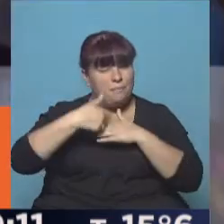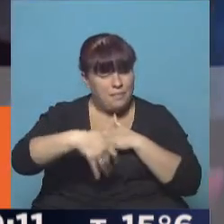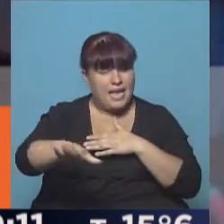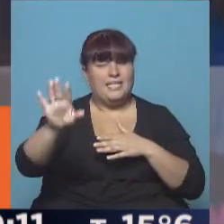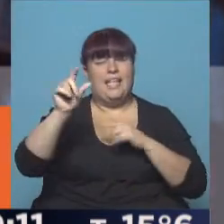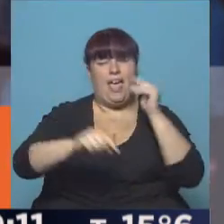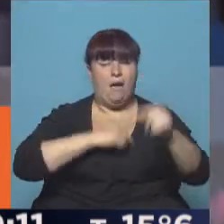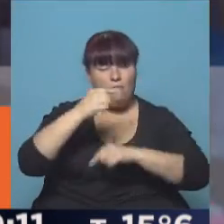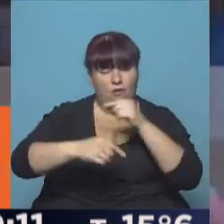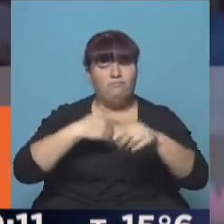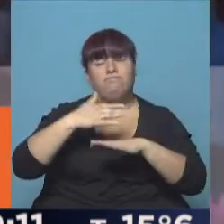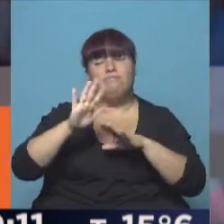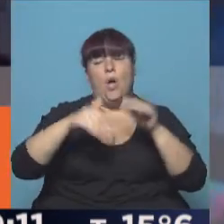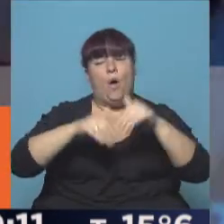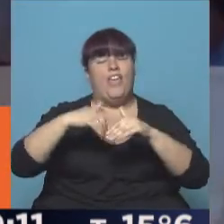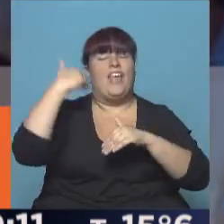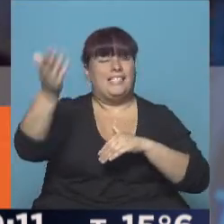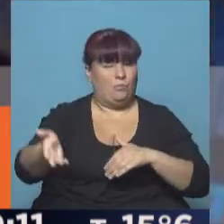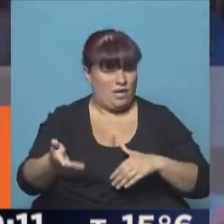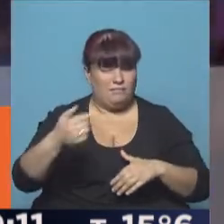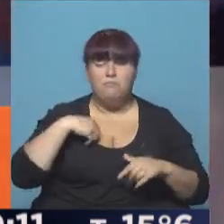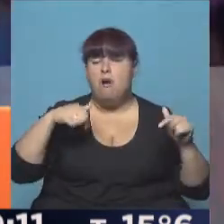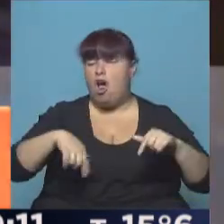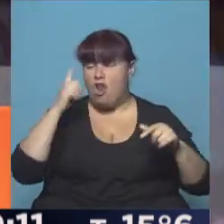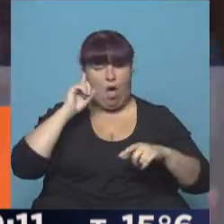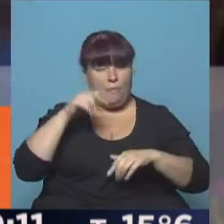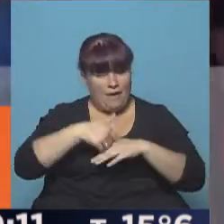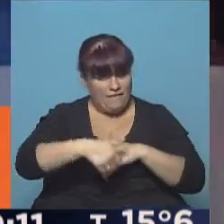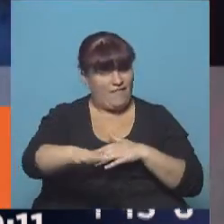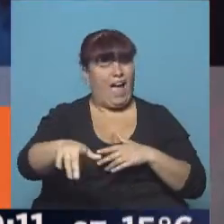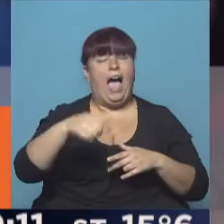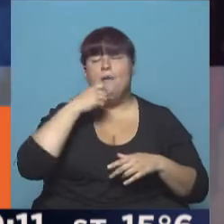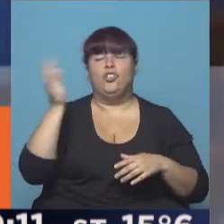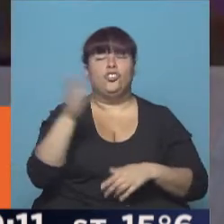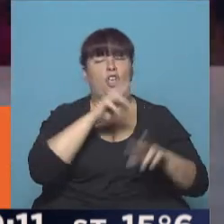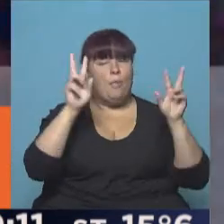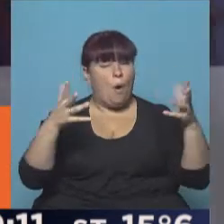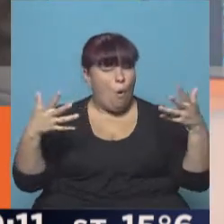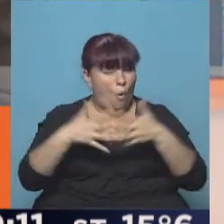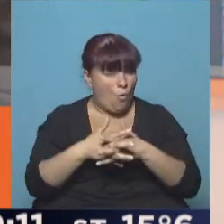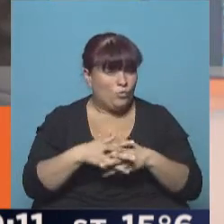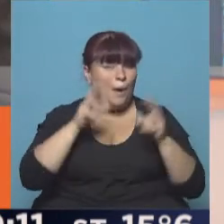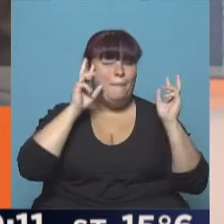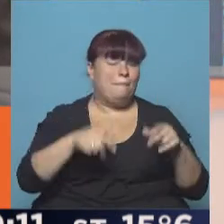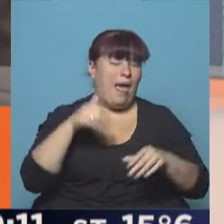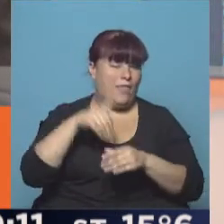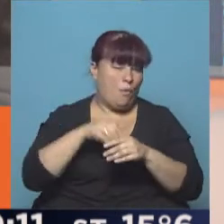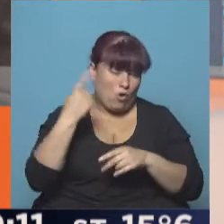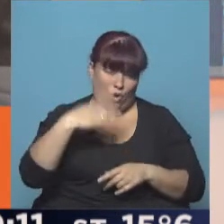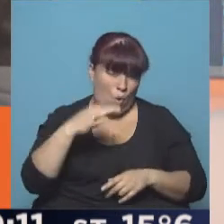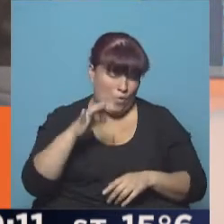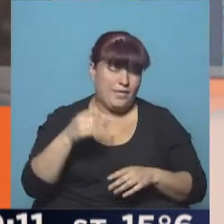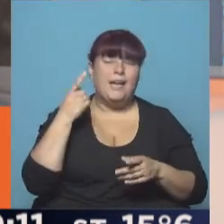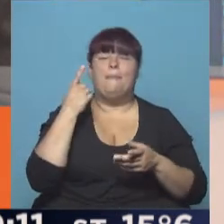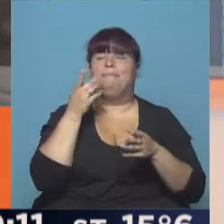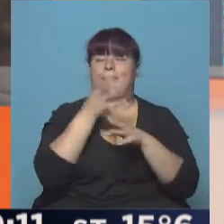recorrer ese camino recién después de la elección. No veo por ahora un escenario que todo el peronismo se unifique con una estrategia electoral única para